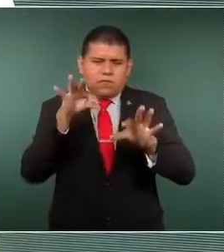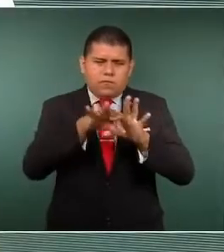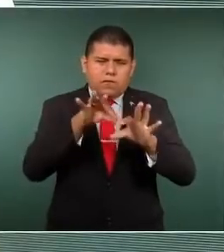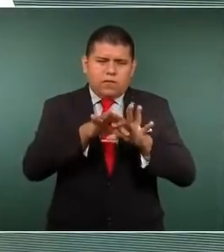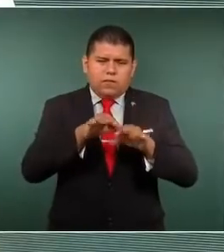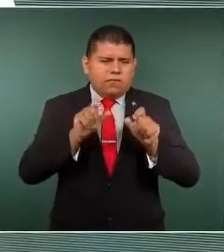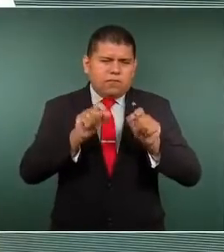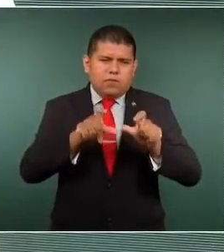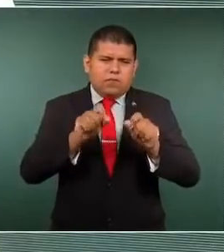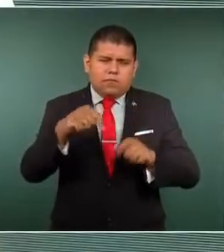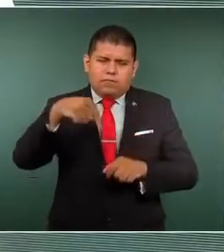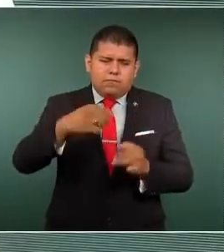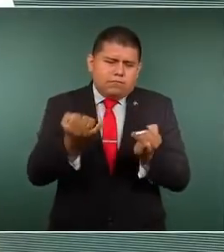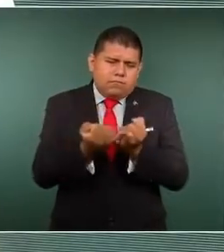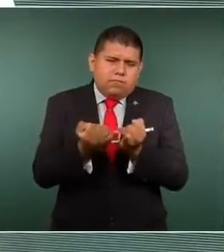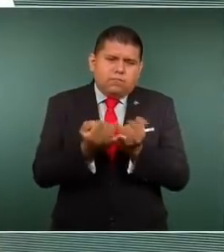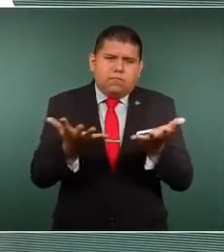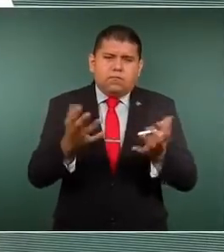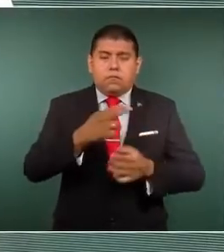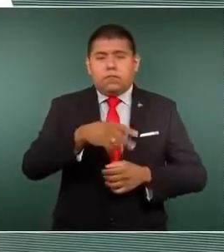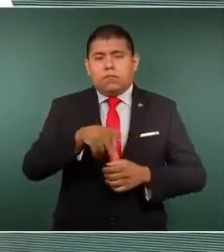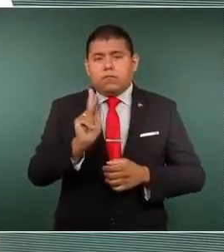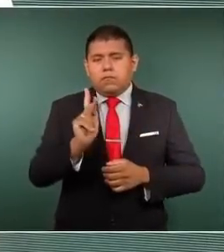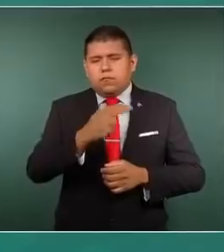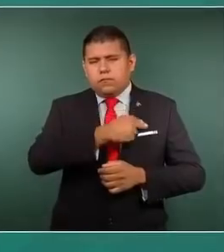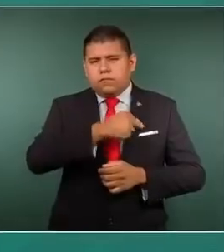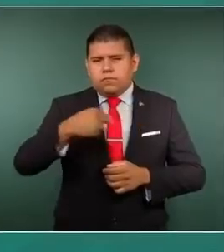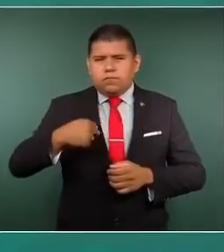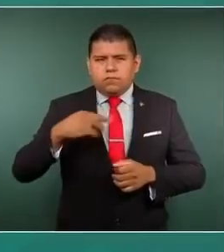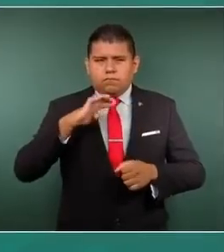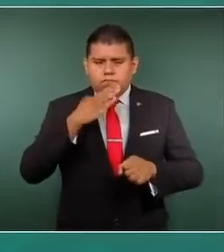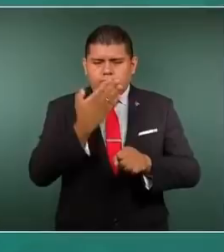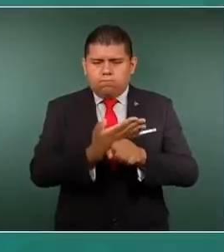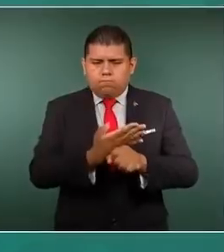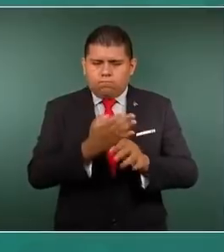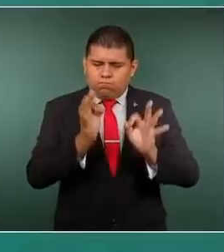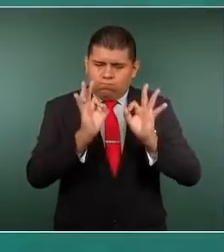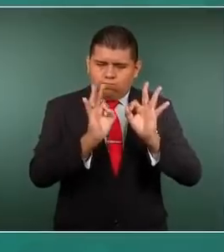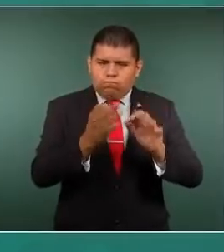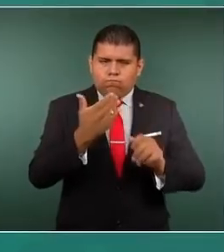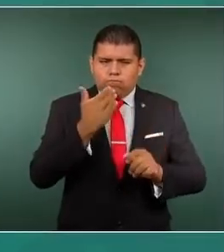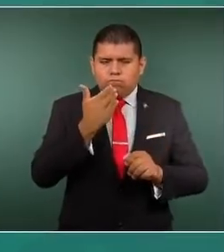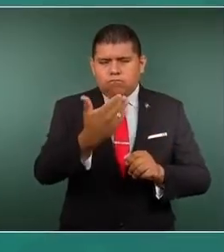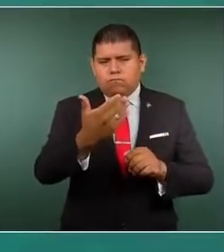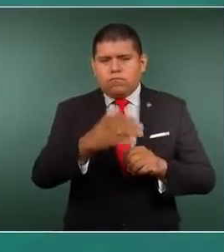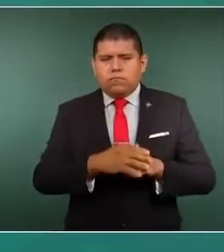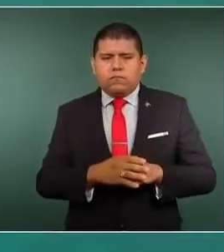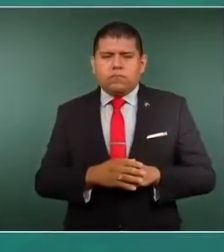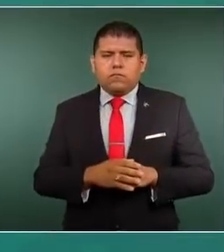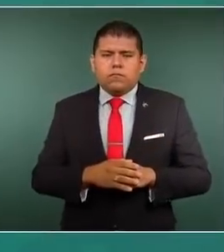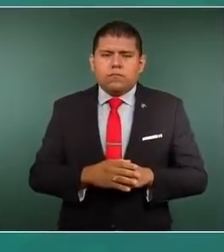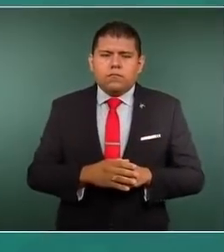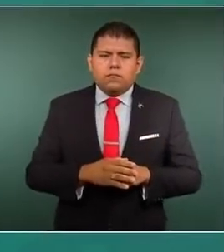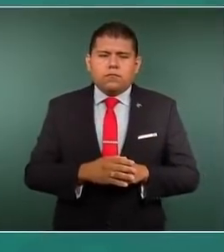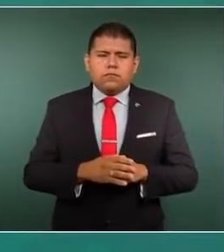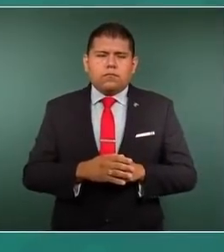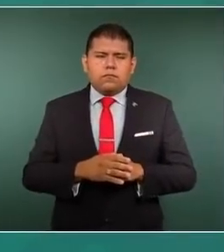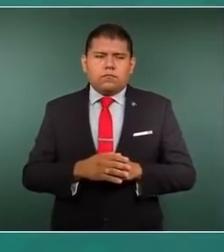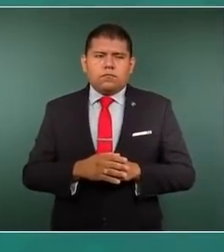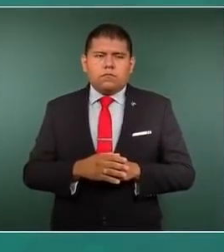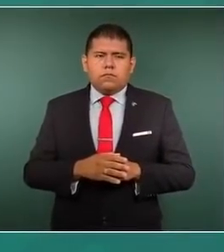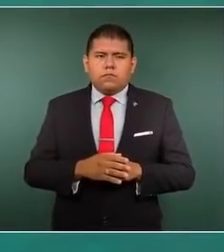nosotros vamos a seguir actuando con y responsabilidad acabo de estar